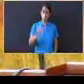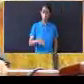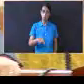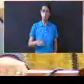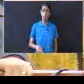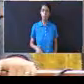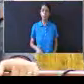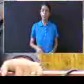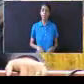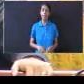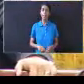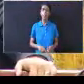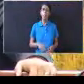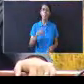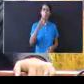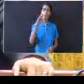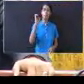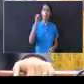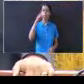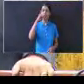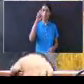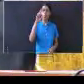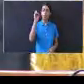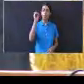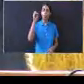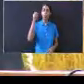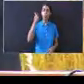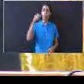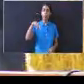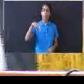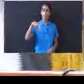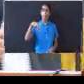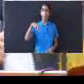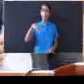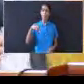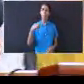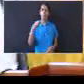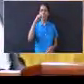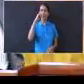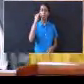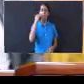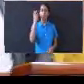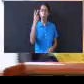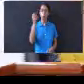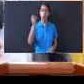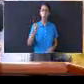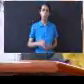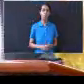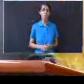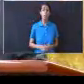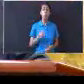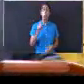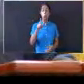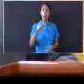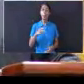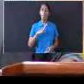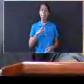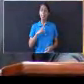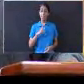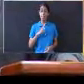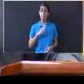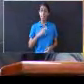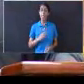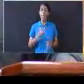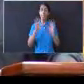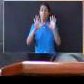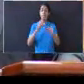Retroactivo se llama eso, ¿verdad? Es que usted tiene 10 años de trabajar en una empresa y entonces hoy le van a duplicar el